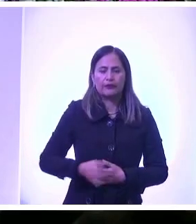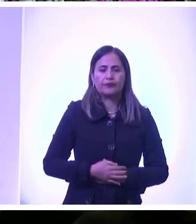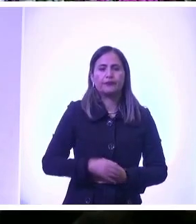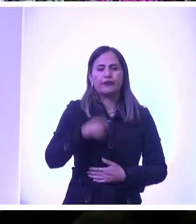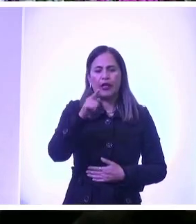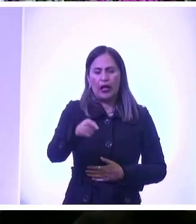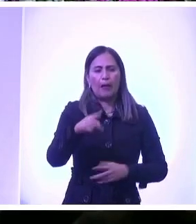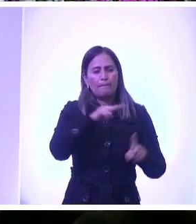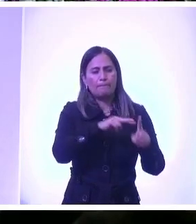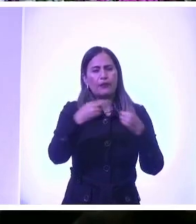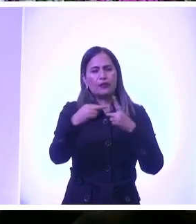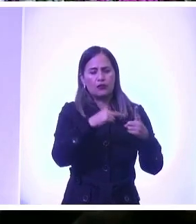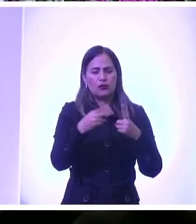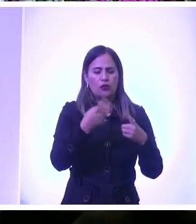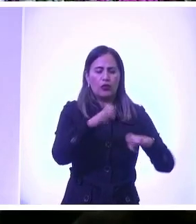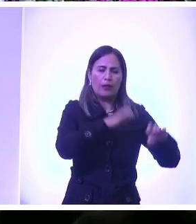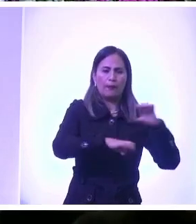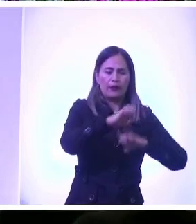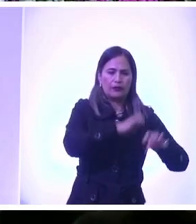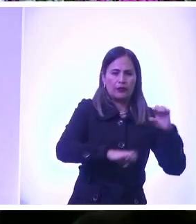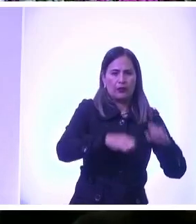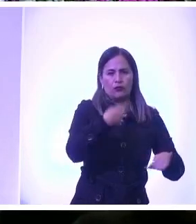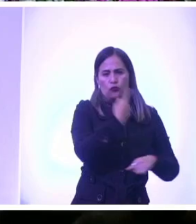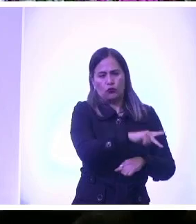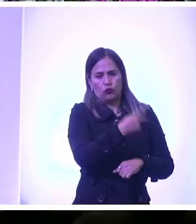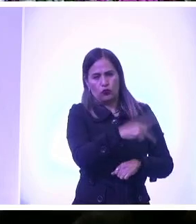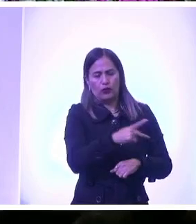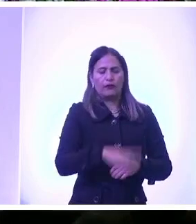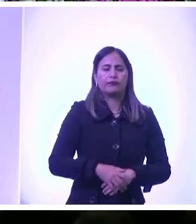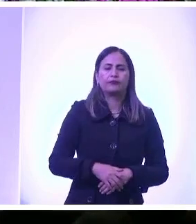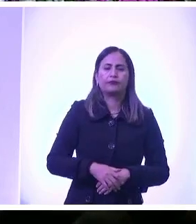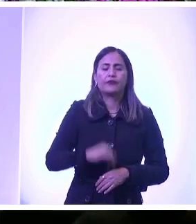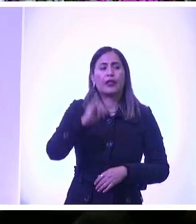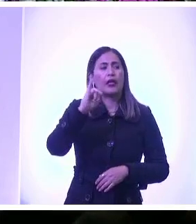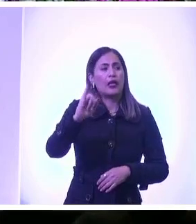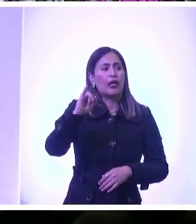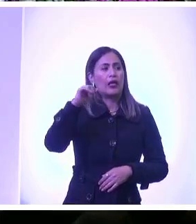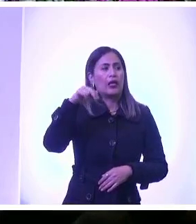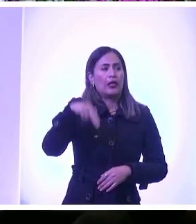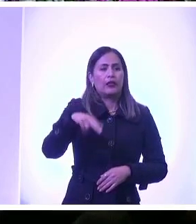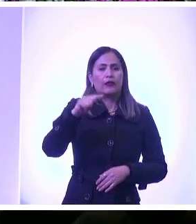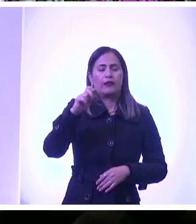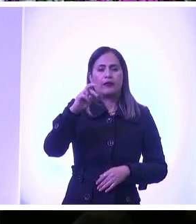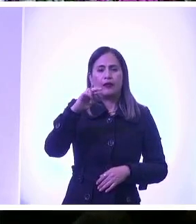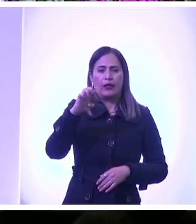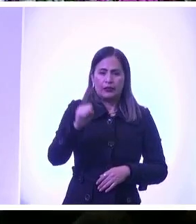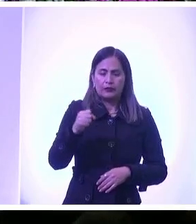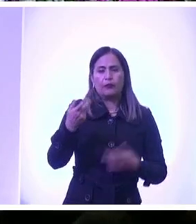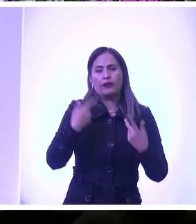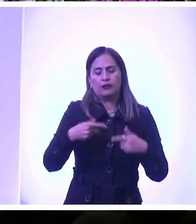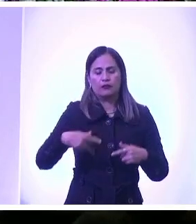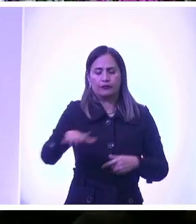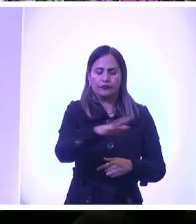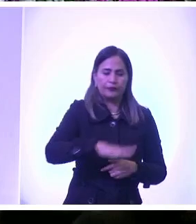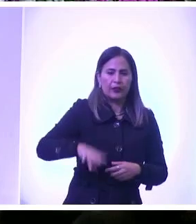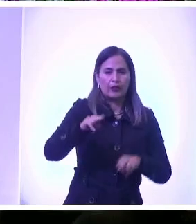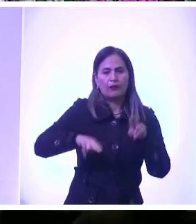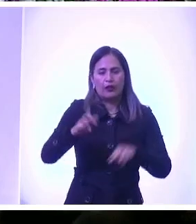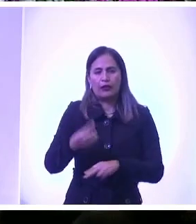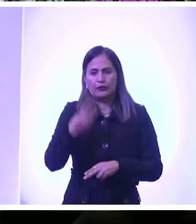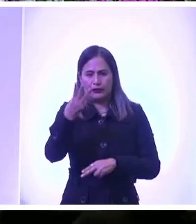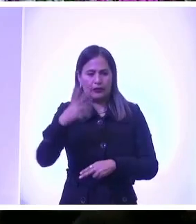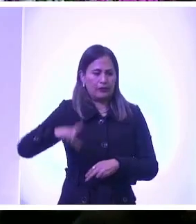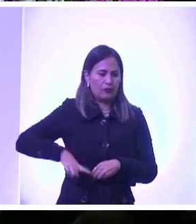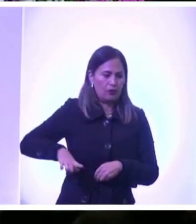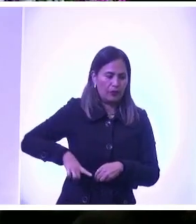con una visión desde el sector empresarial entendiendo por interés público lo relacionado con los tres órdenes de gobierno la sociedad civil y el